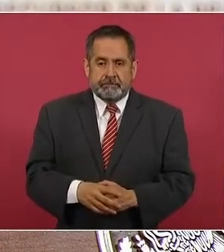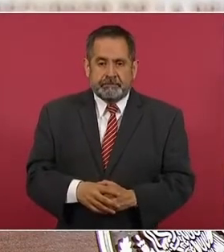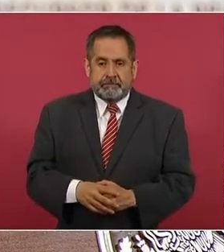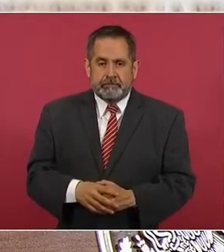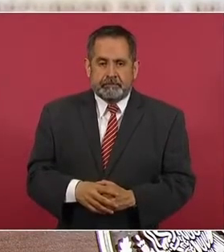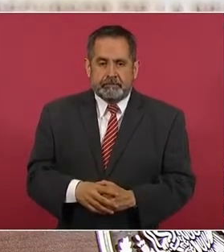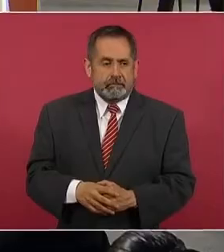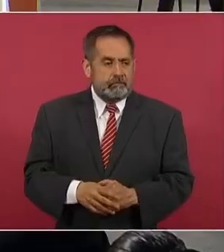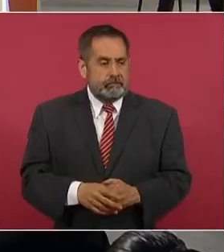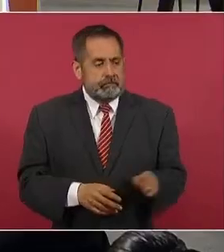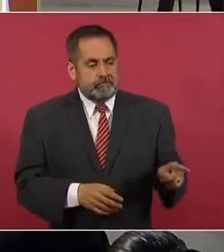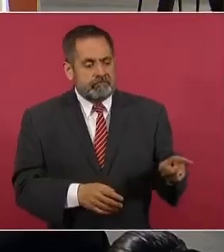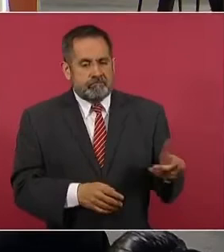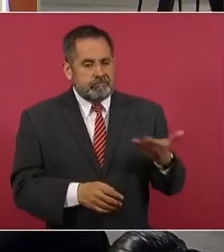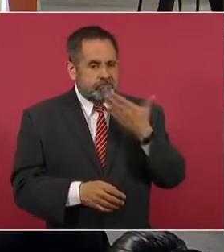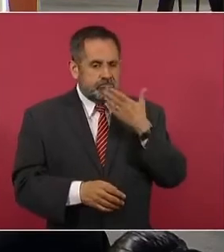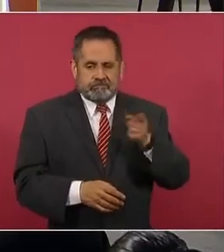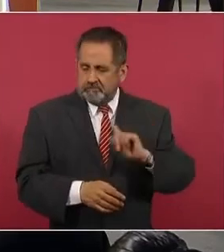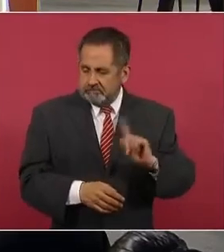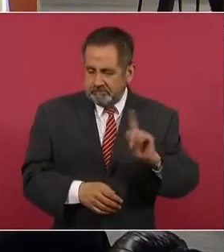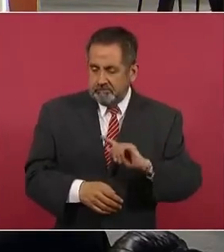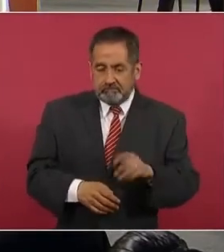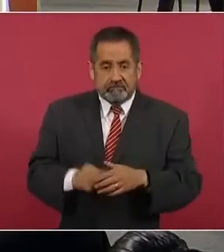No actuaron de manera consecuente.